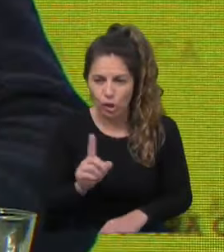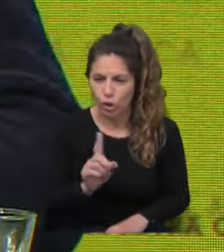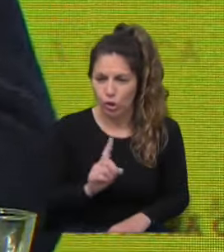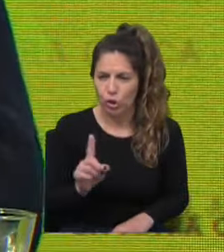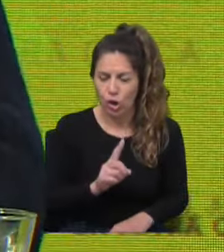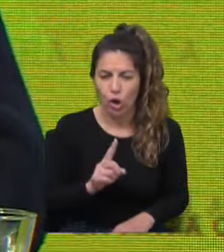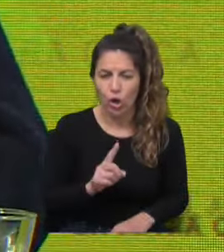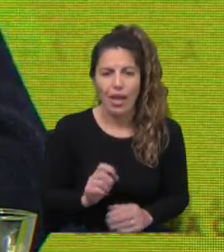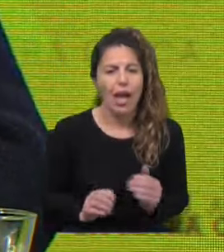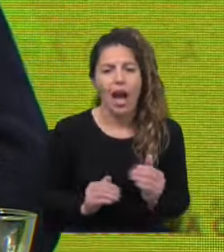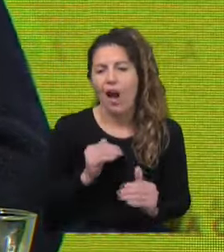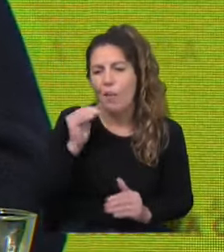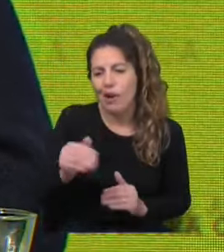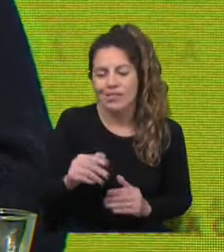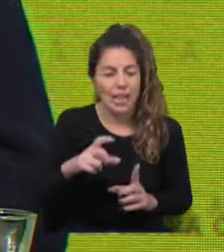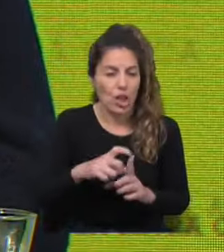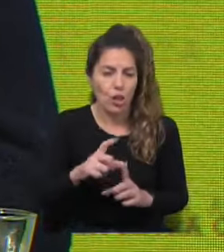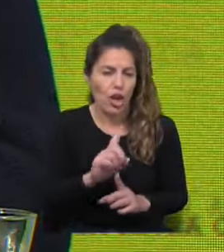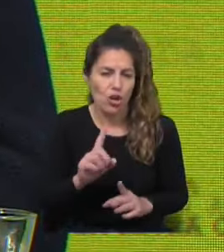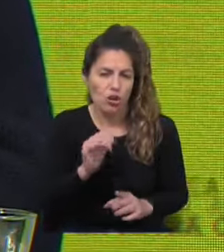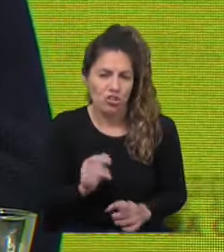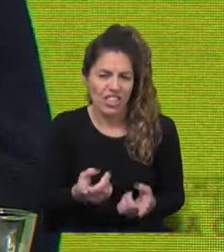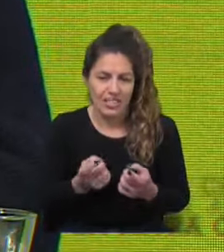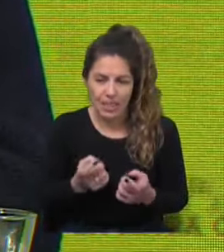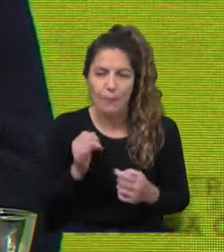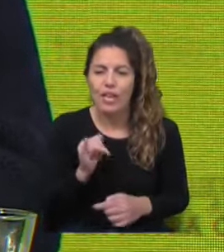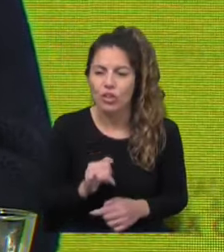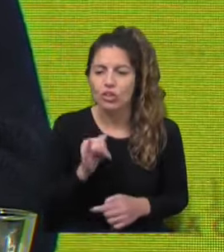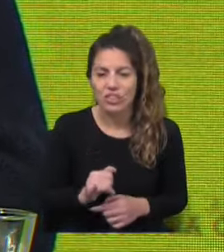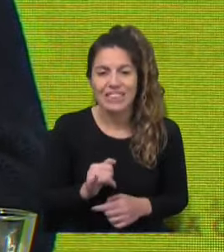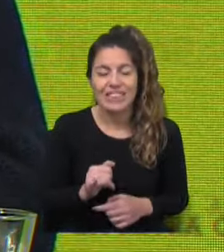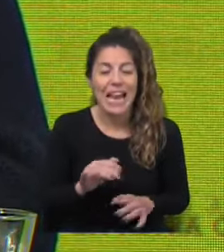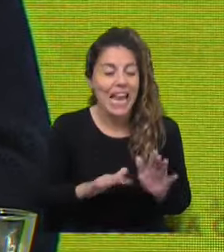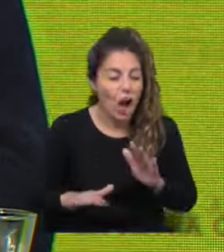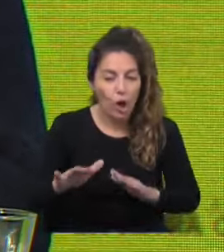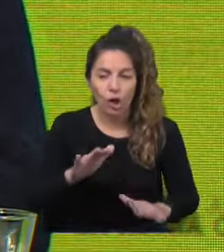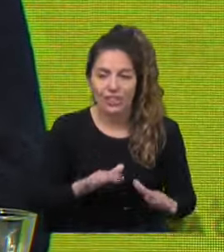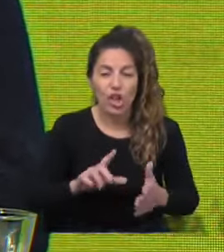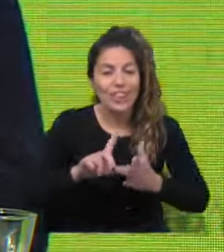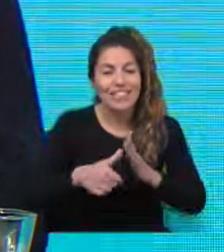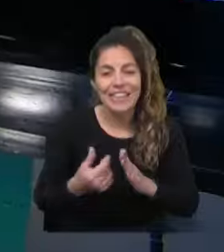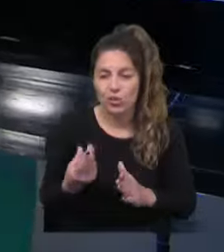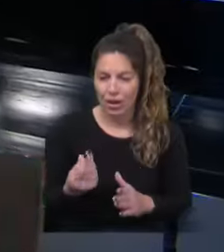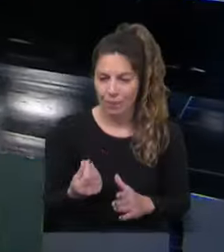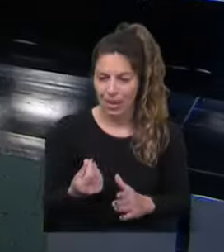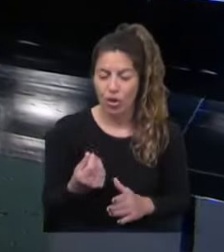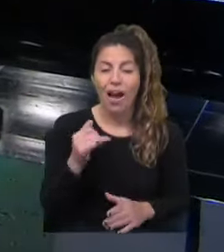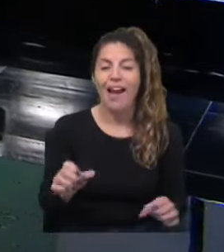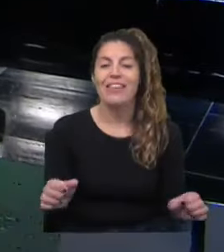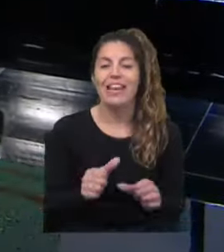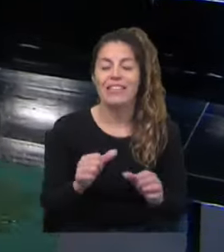sea, saltos en el dólar no tiene por qué haber. Pero sí la corrección de ese atraso cambiario, que hay que